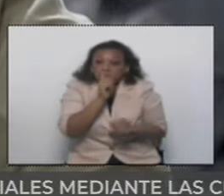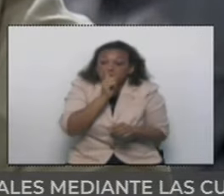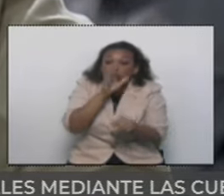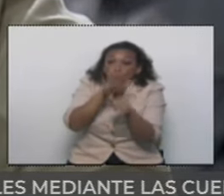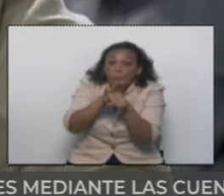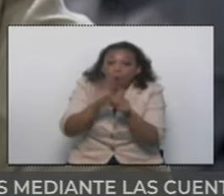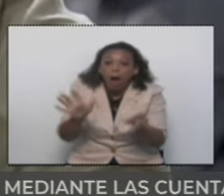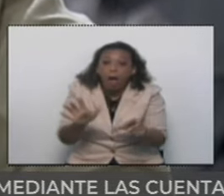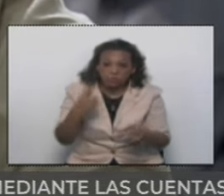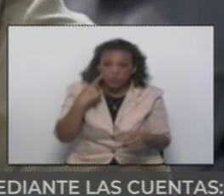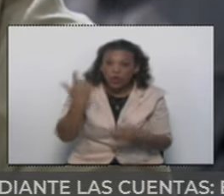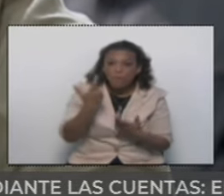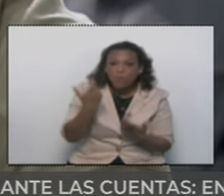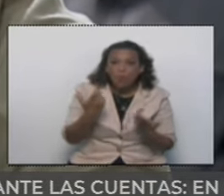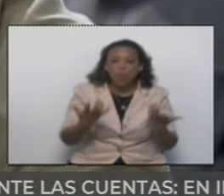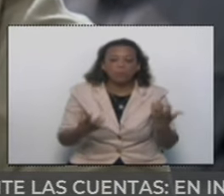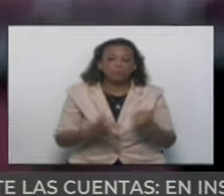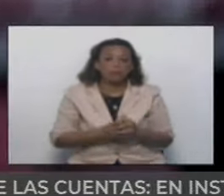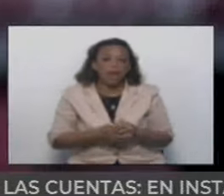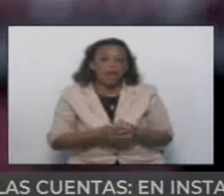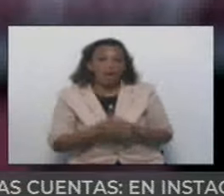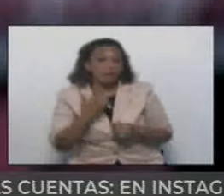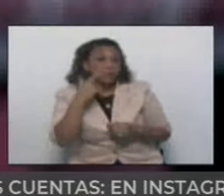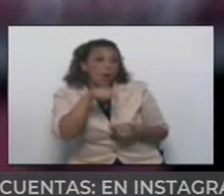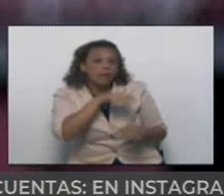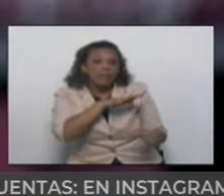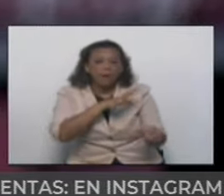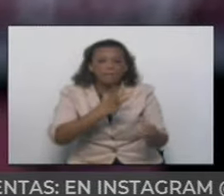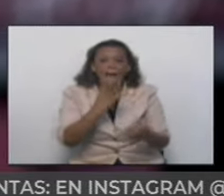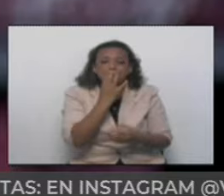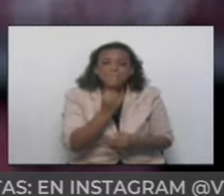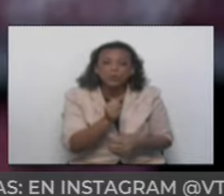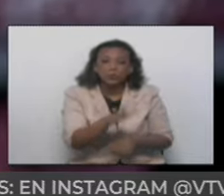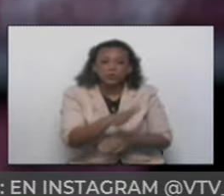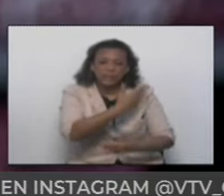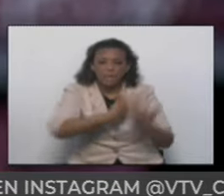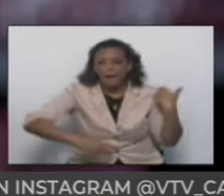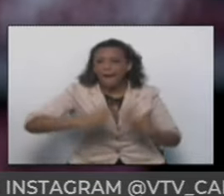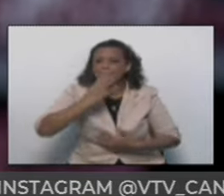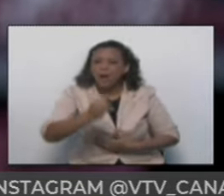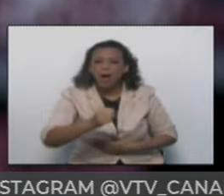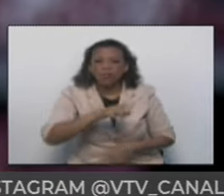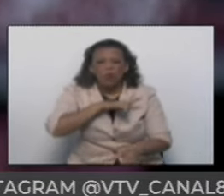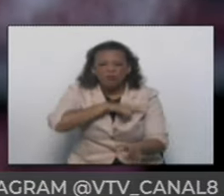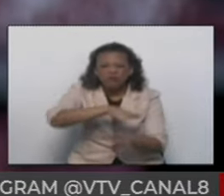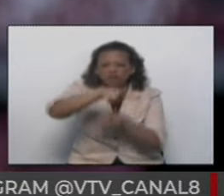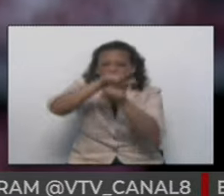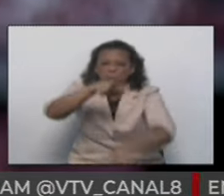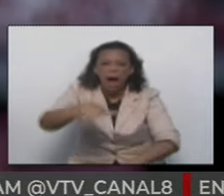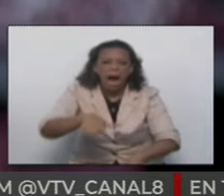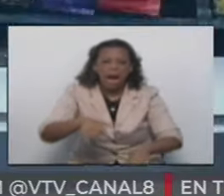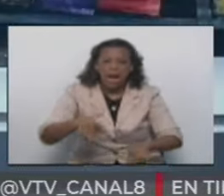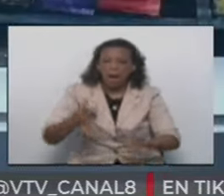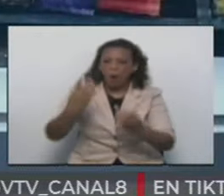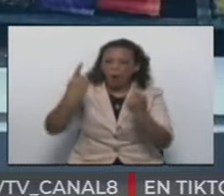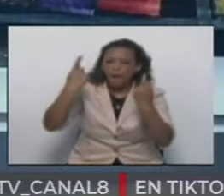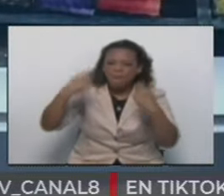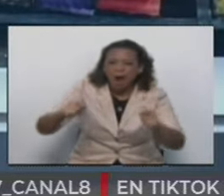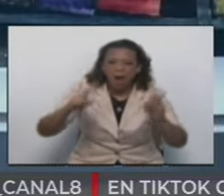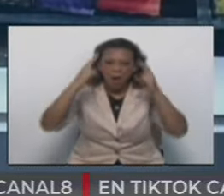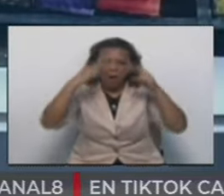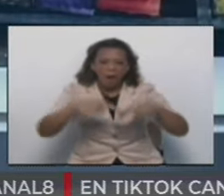es lo que busca Netanyahu cuando bombardea, cuando mete los tanques, cuando viola las resoluciones de Naciones